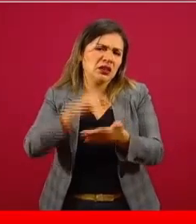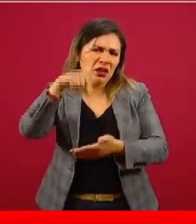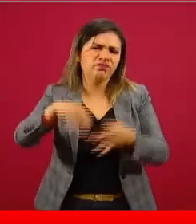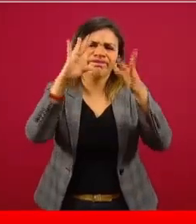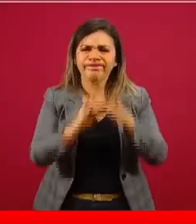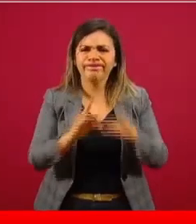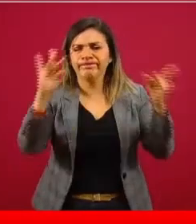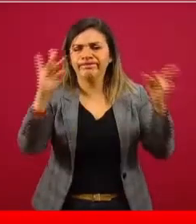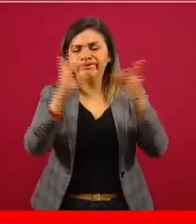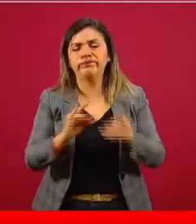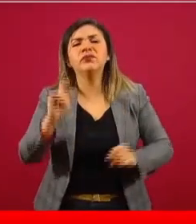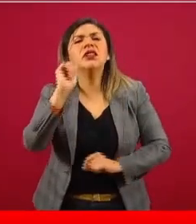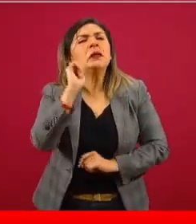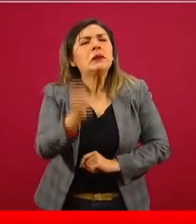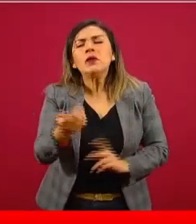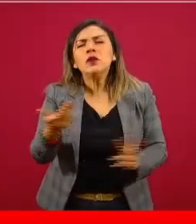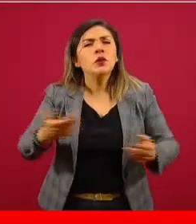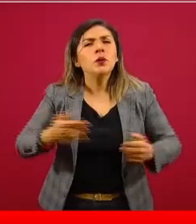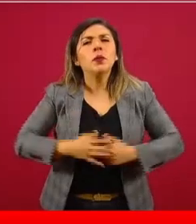Corresponde